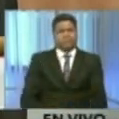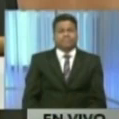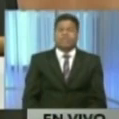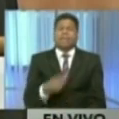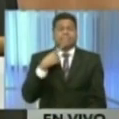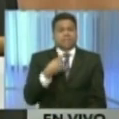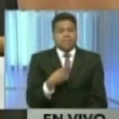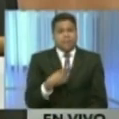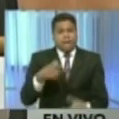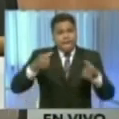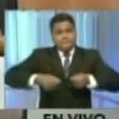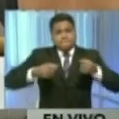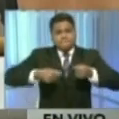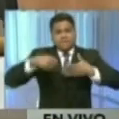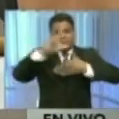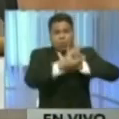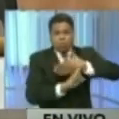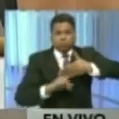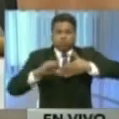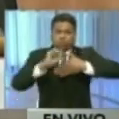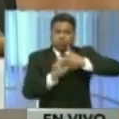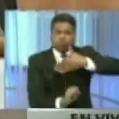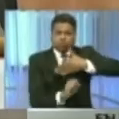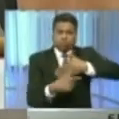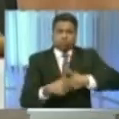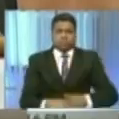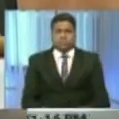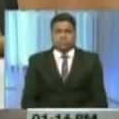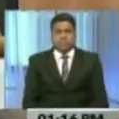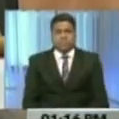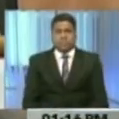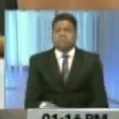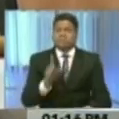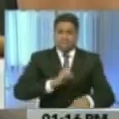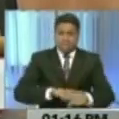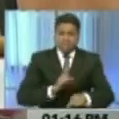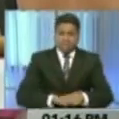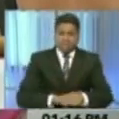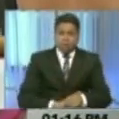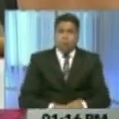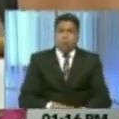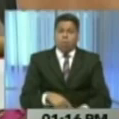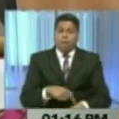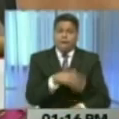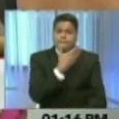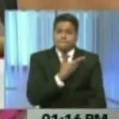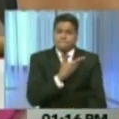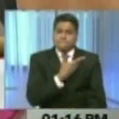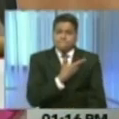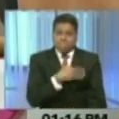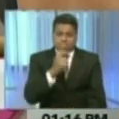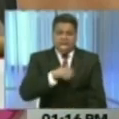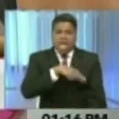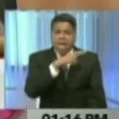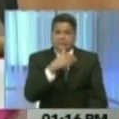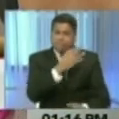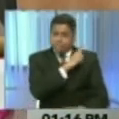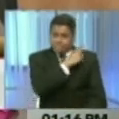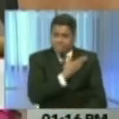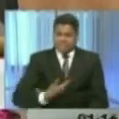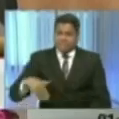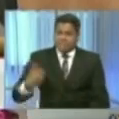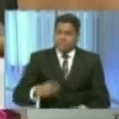Mercosur, está previsto que Venezuela asuma la presidencia pro tempore de Mercosur el 2 de julio.